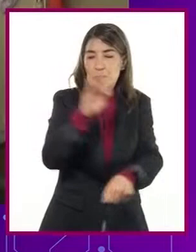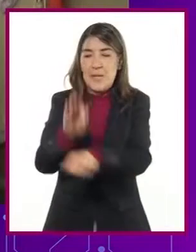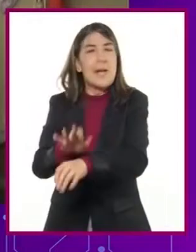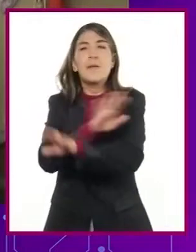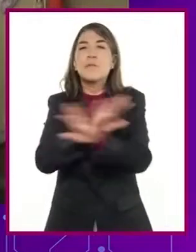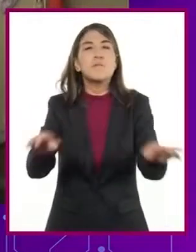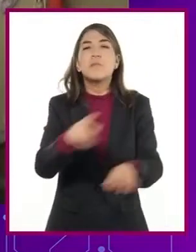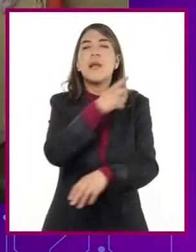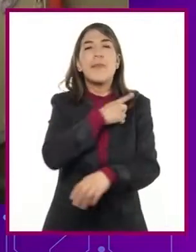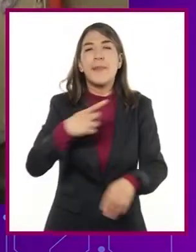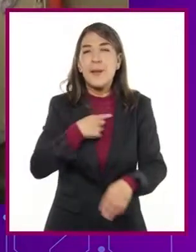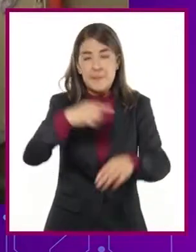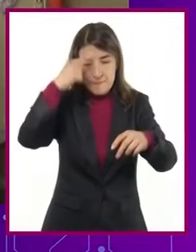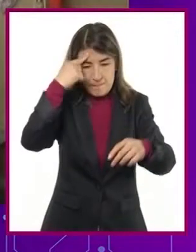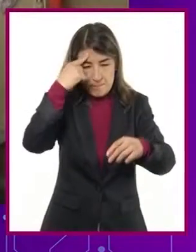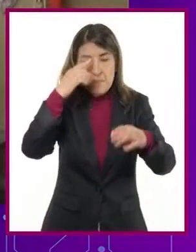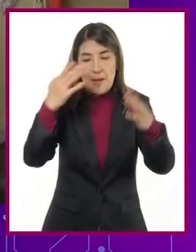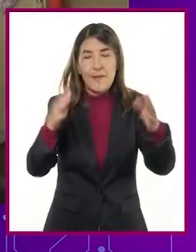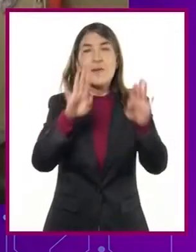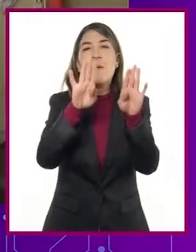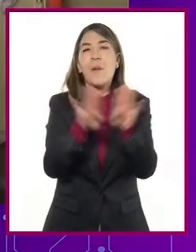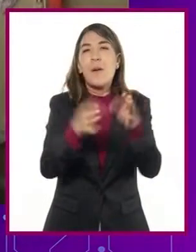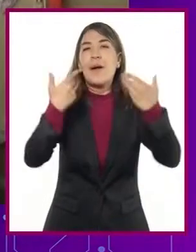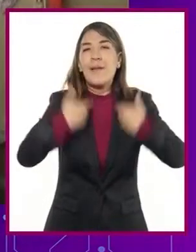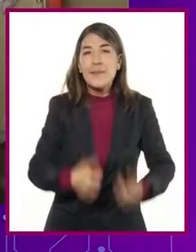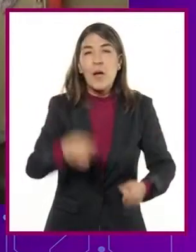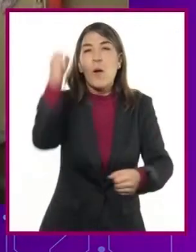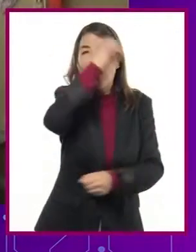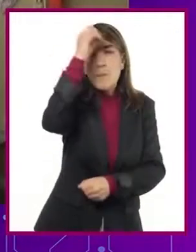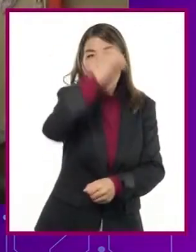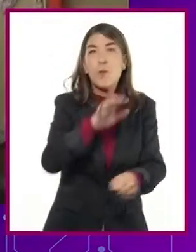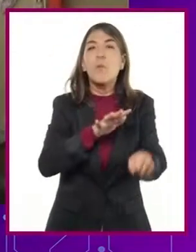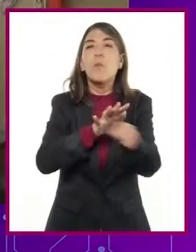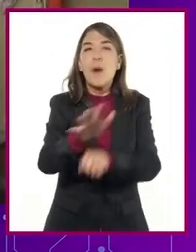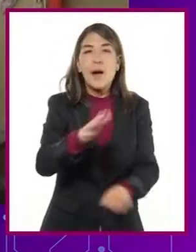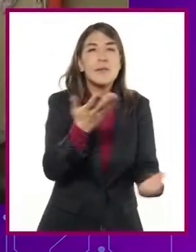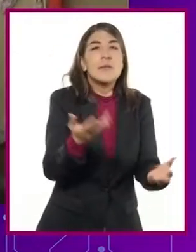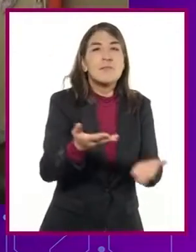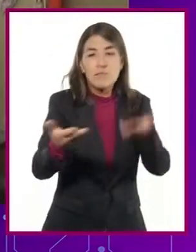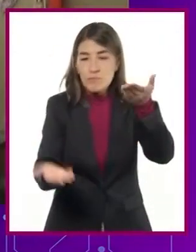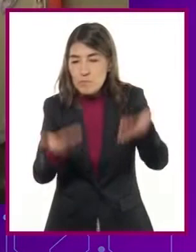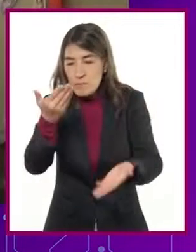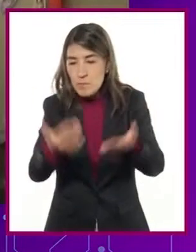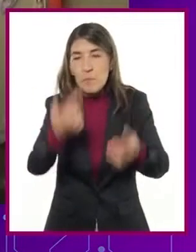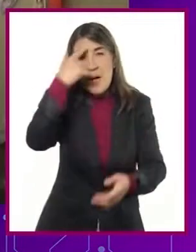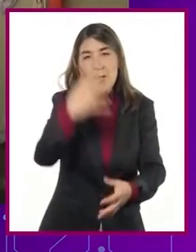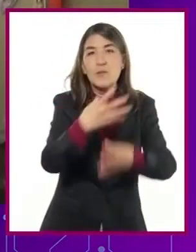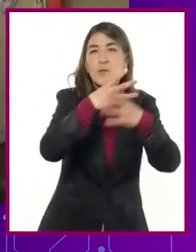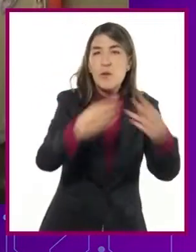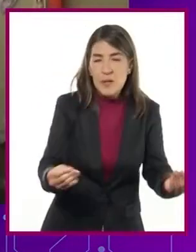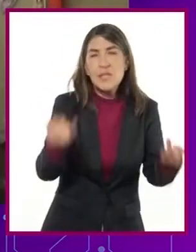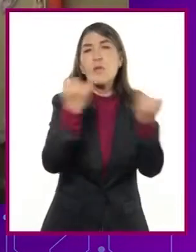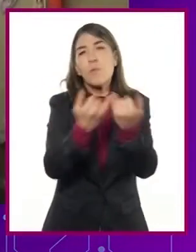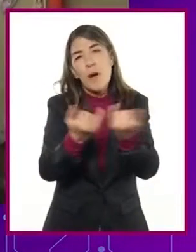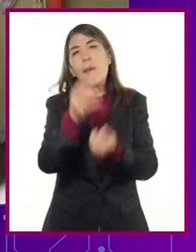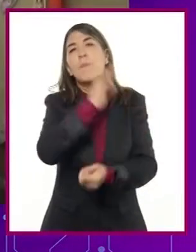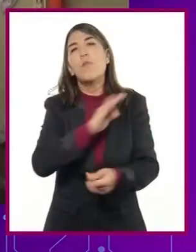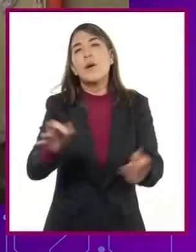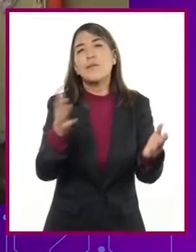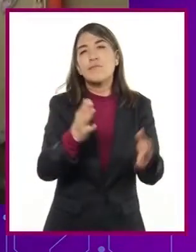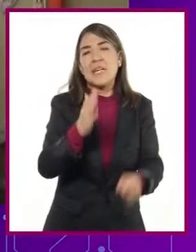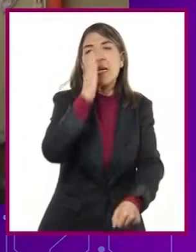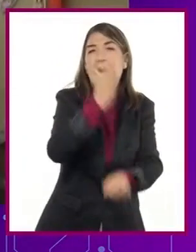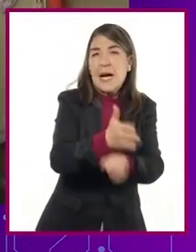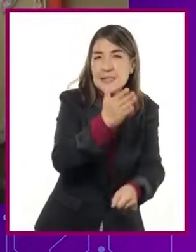otra, poder dar una opinión o a lo mejor tomar una decisión, por ejemplo, de dar una sanción,